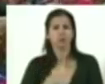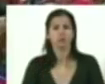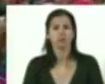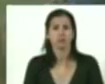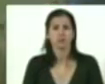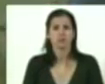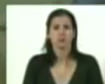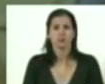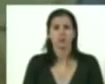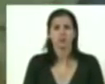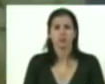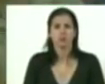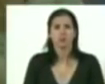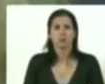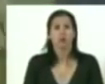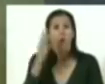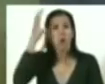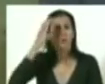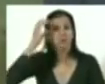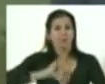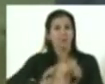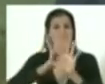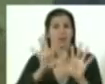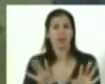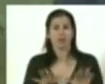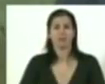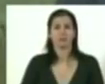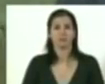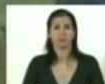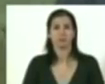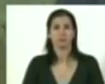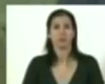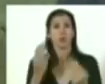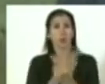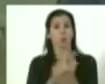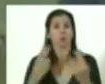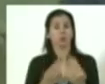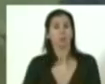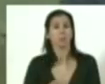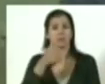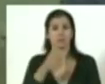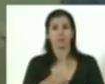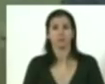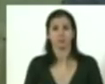cada vez más consciente, cada vez más comprometido.